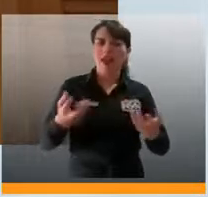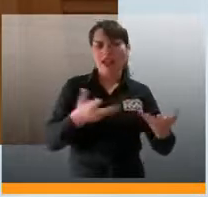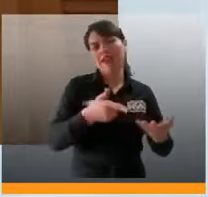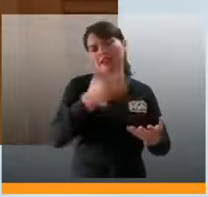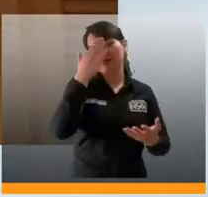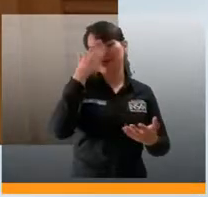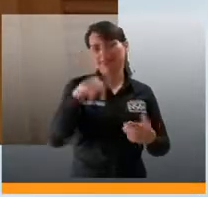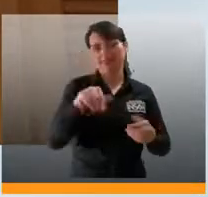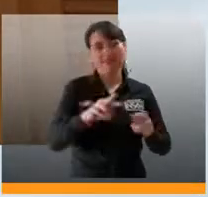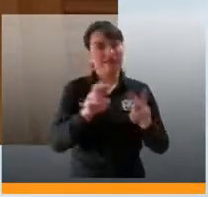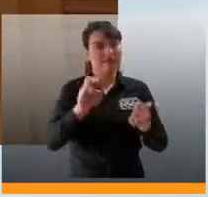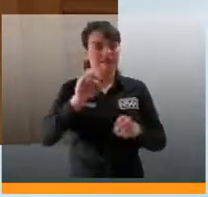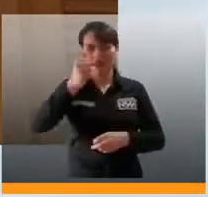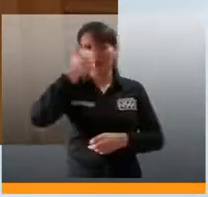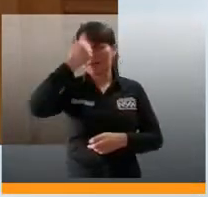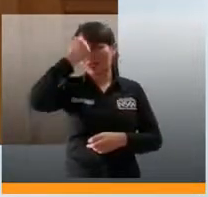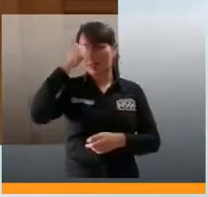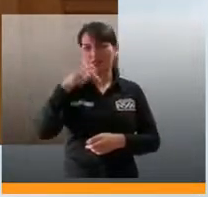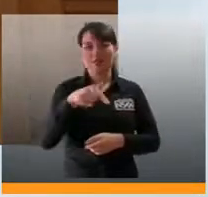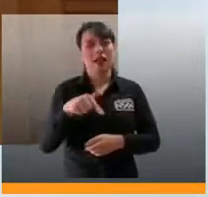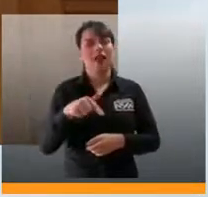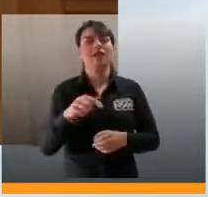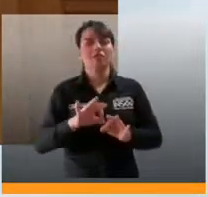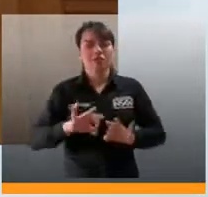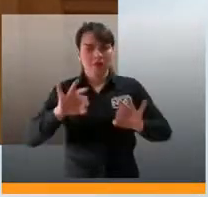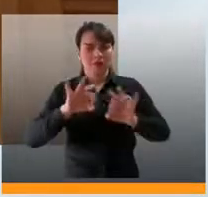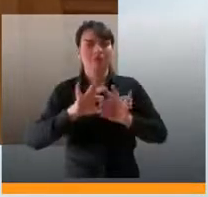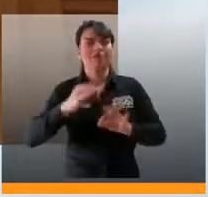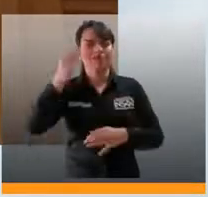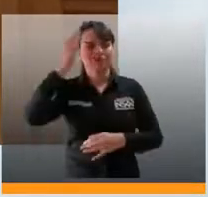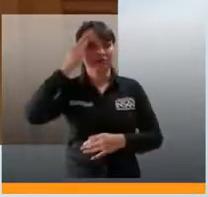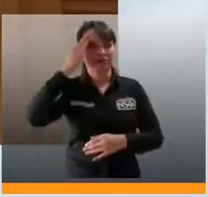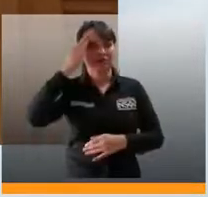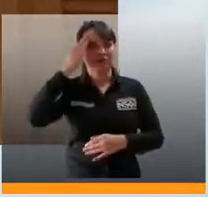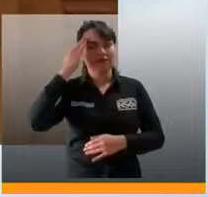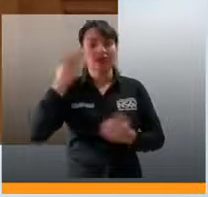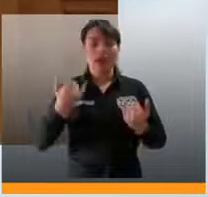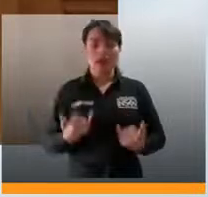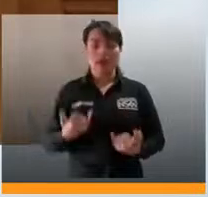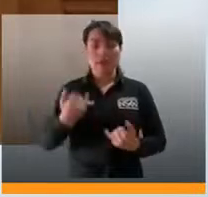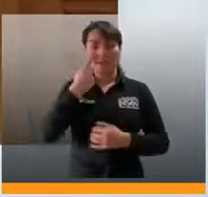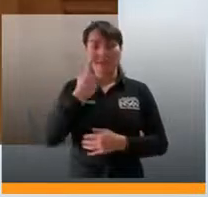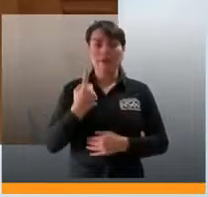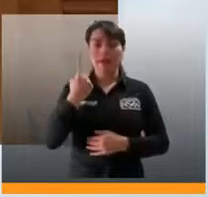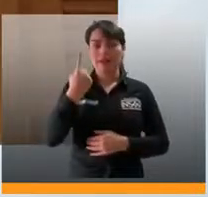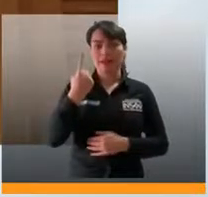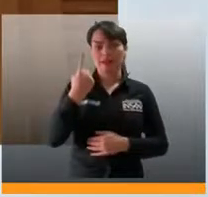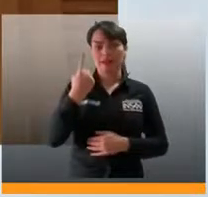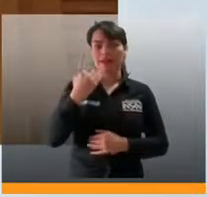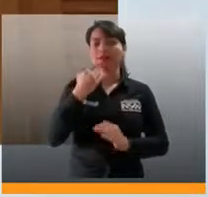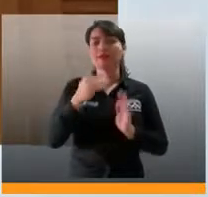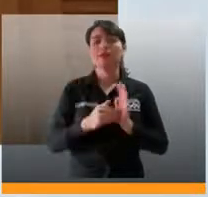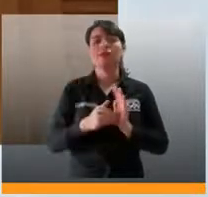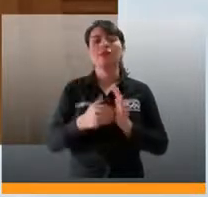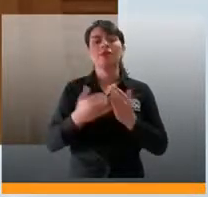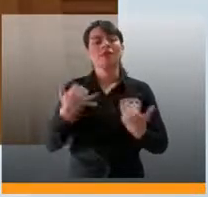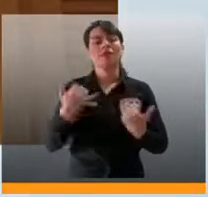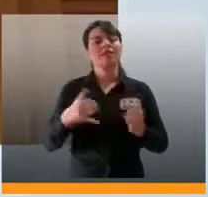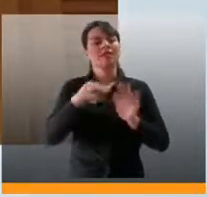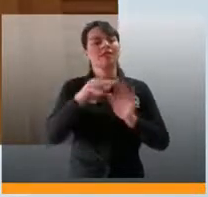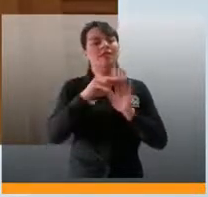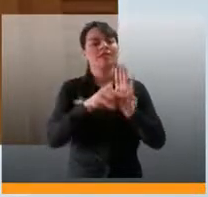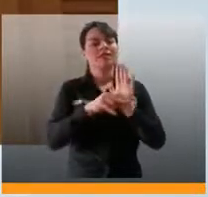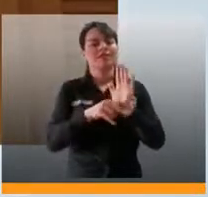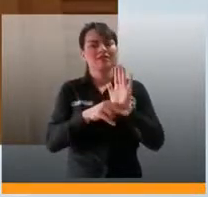es fundamental tenerlo en cuenta y que por primera vez, por ejemplo, en caso de nuestra normatividad,